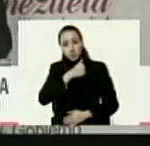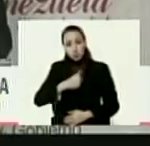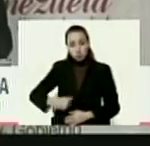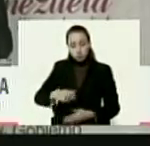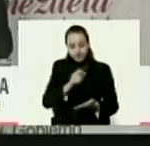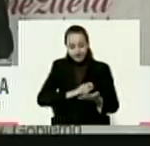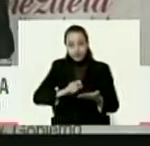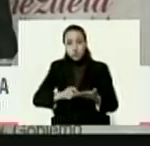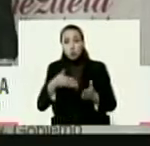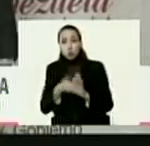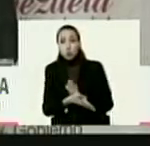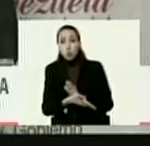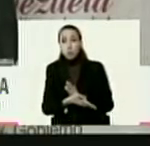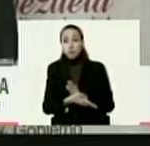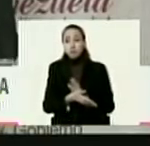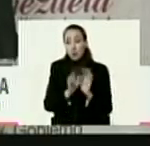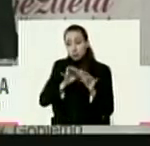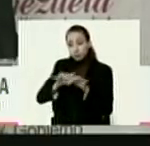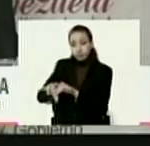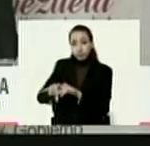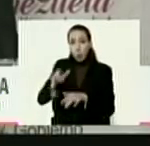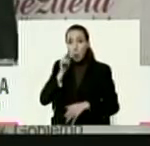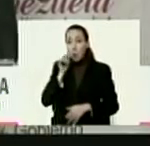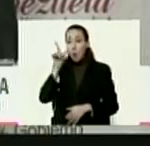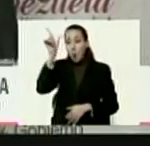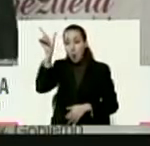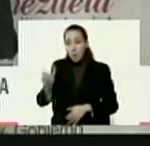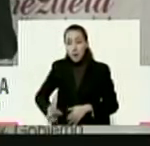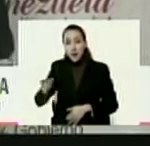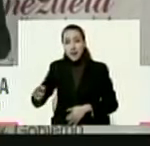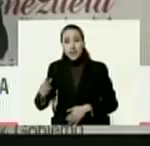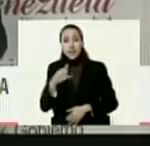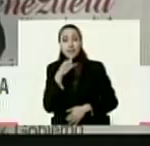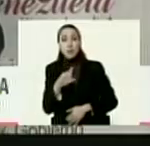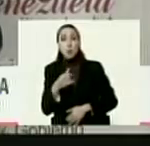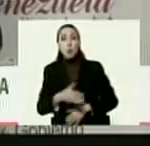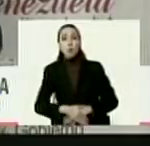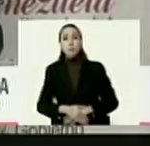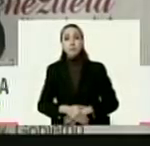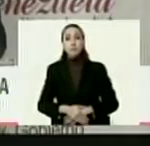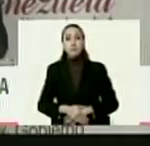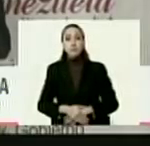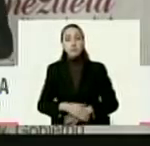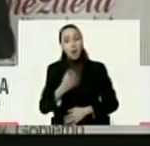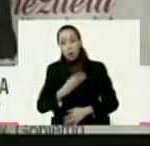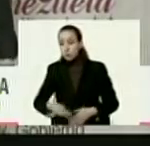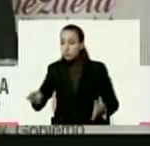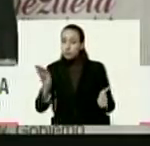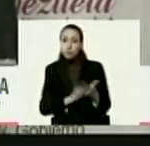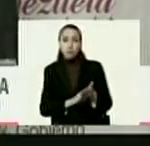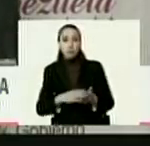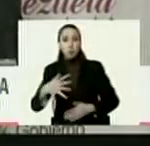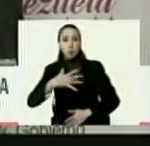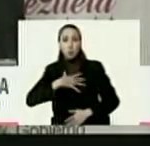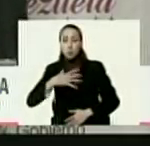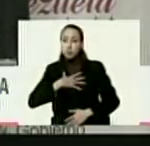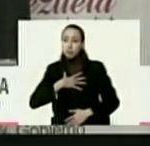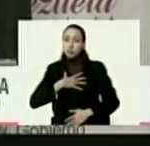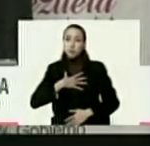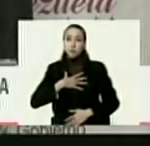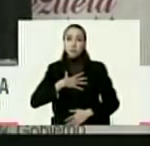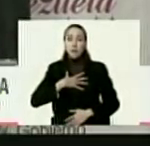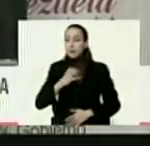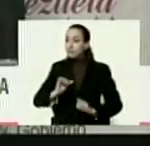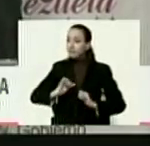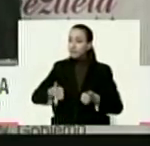su carta al propio secretario general de Naciones Unidas cuando señaló: "El punto de no retorno ya no está en el horizonte,